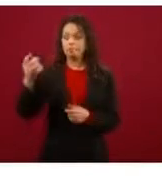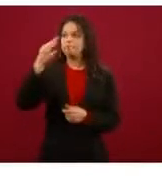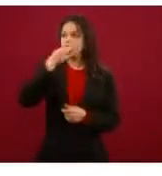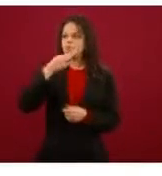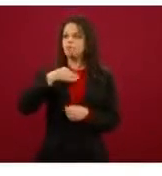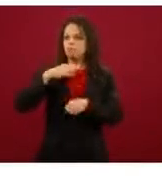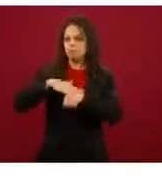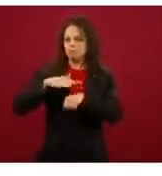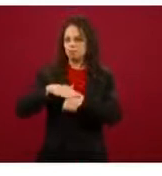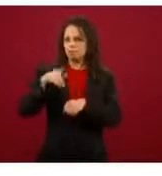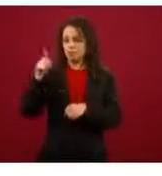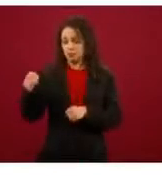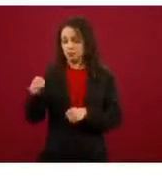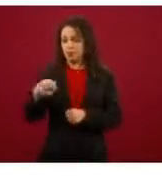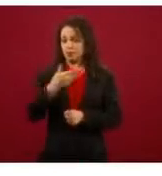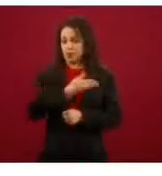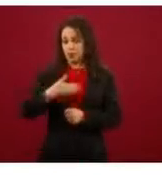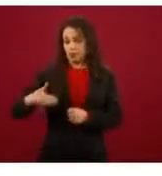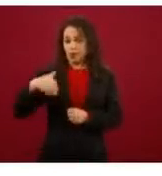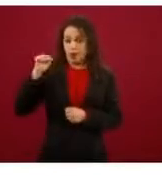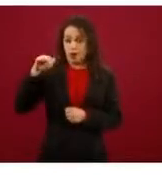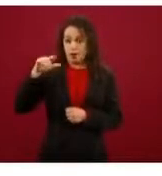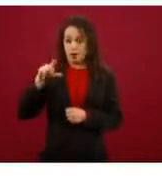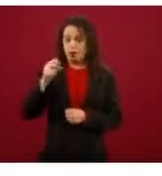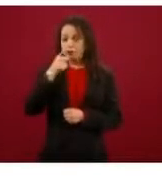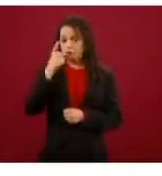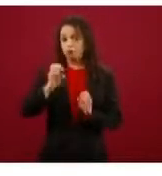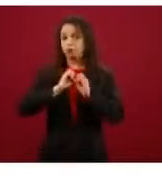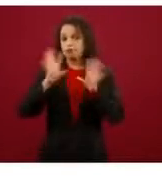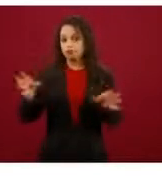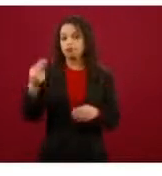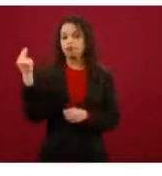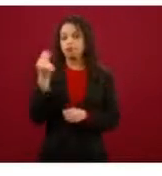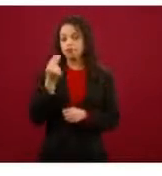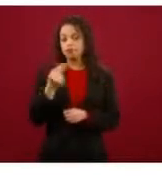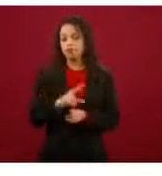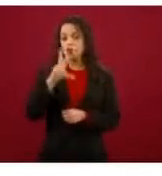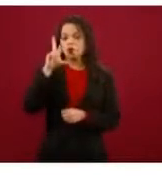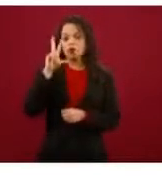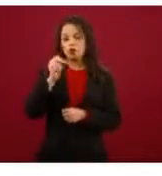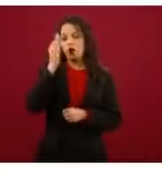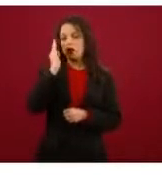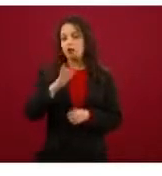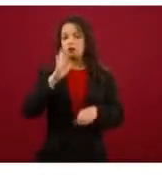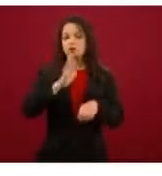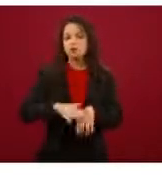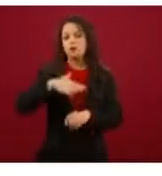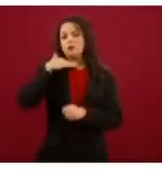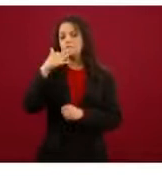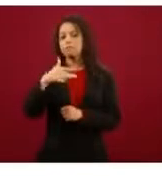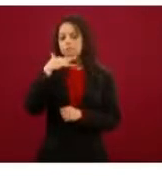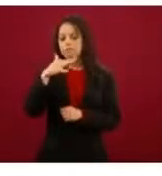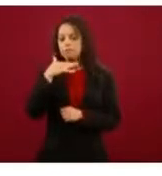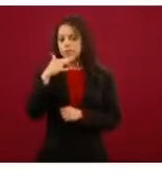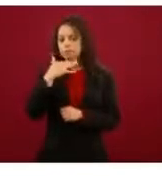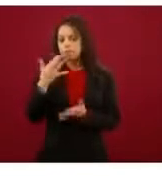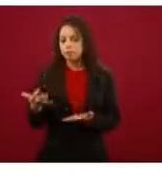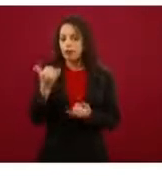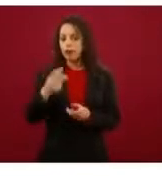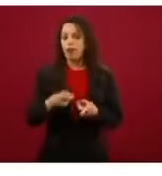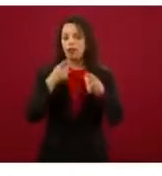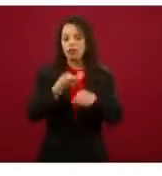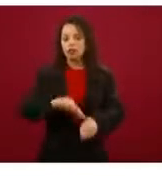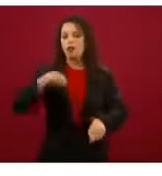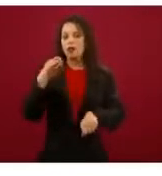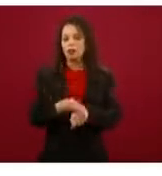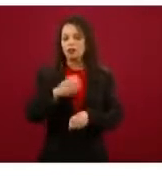del presidente Andrés Manuel López Obrador es muy clara: mantener una política de cero tolerancia a la corrupción y cero tolerancia a la impunidad, y eso implica